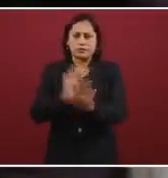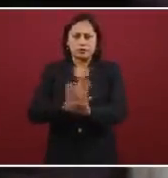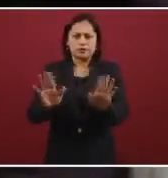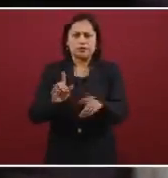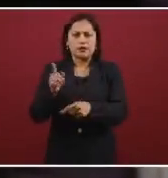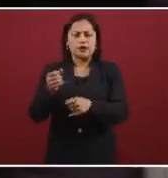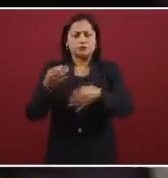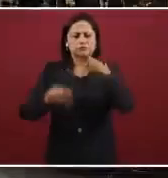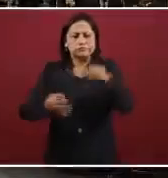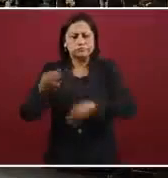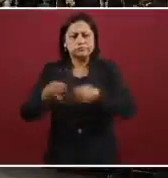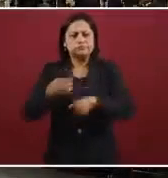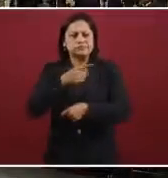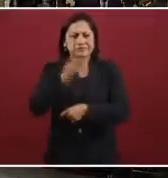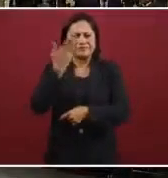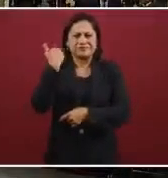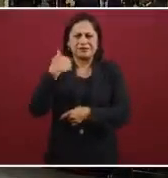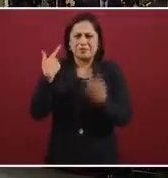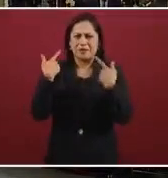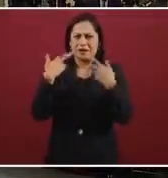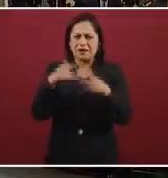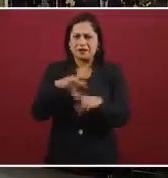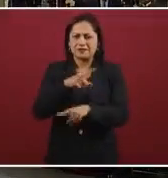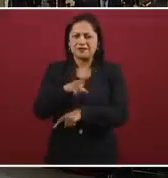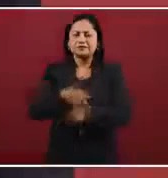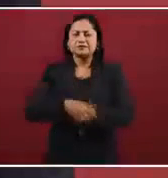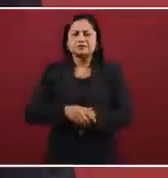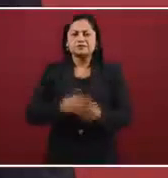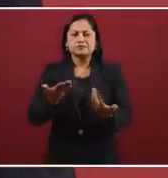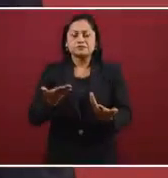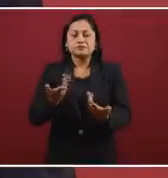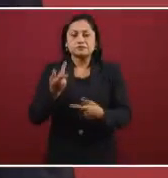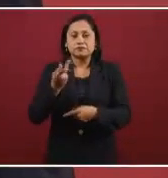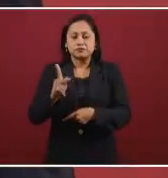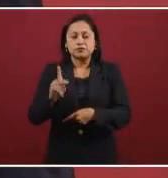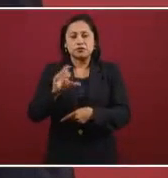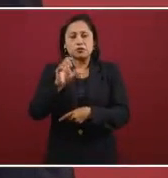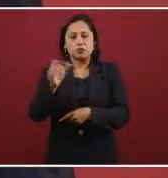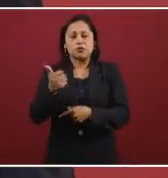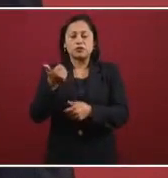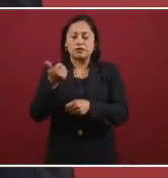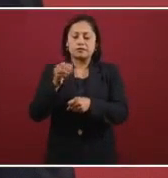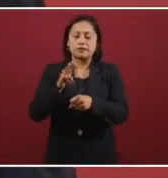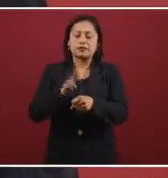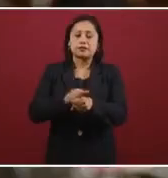tercer caso es que desaparece la Administración General de Aduanas del Comercio,